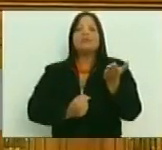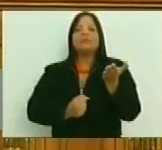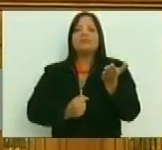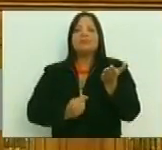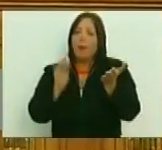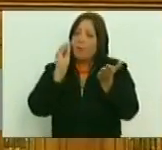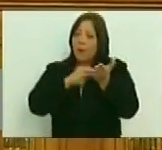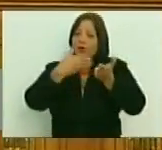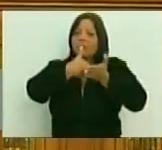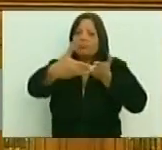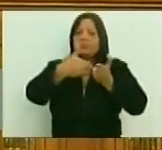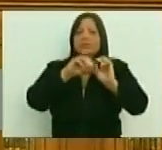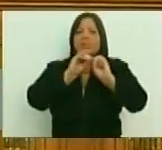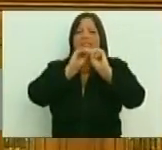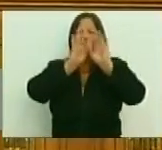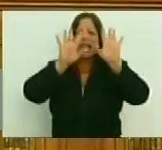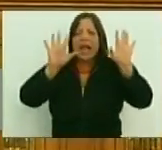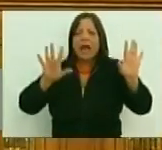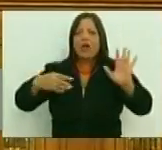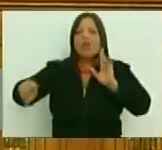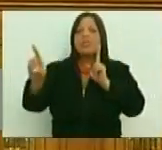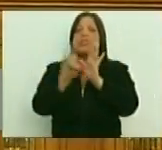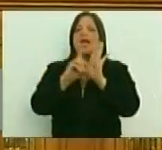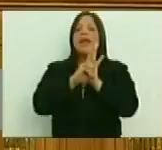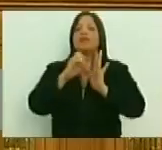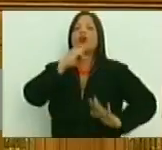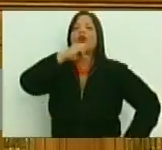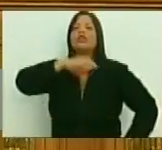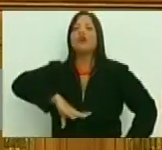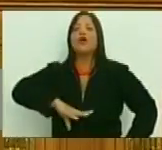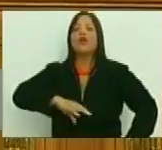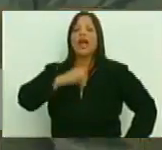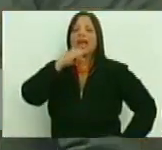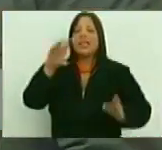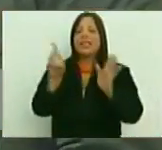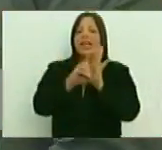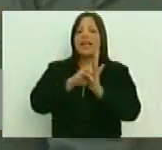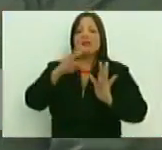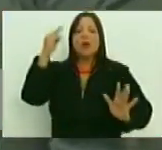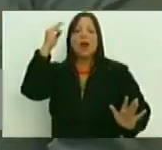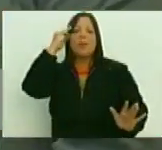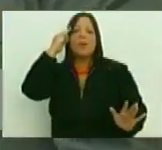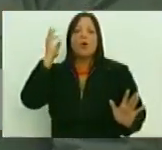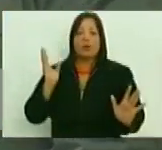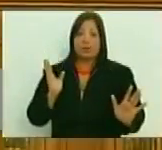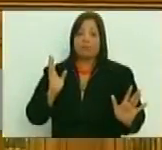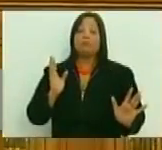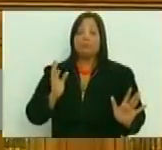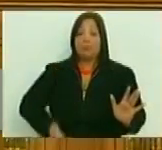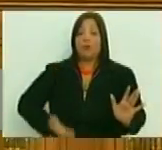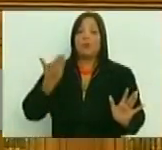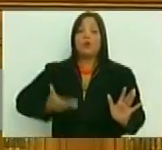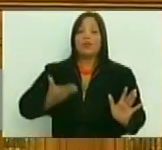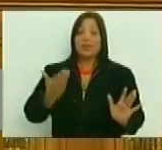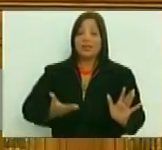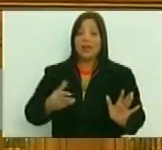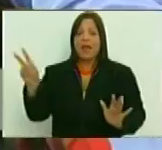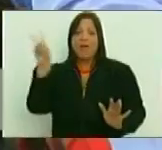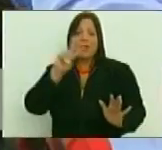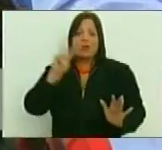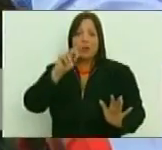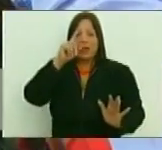quedar expresamente claro el derecho a la historia y a la memoria histórica. En